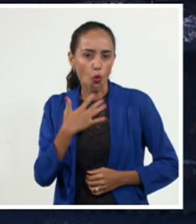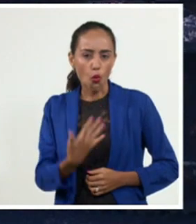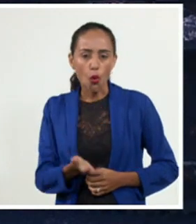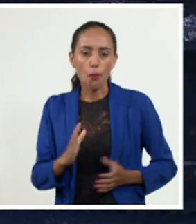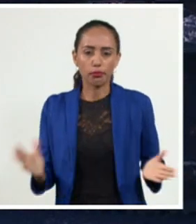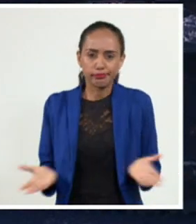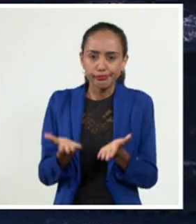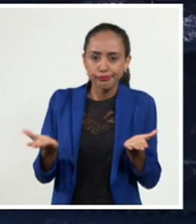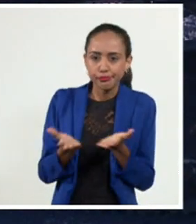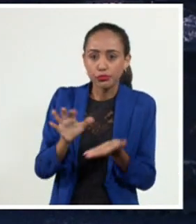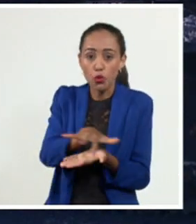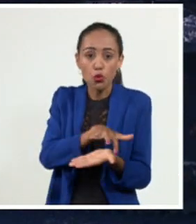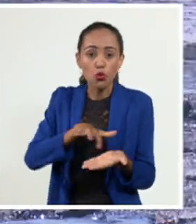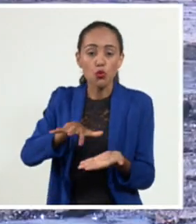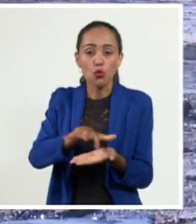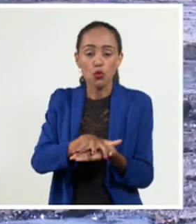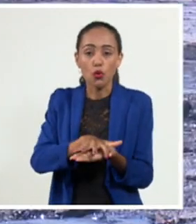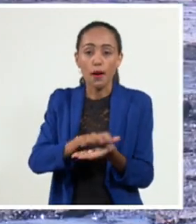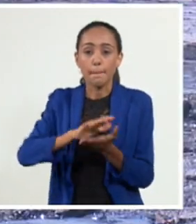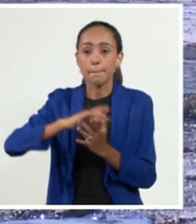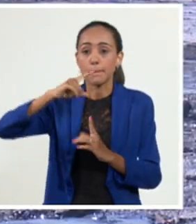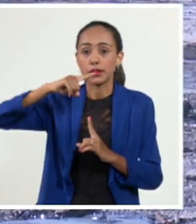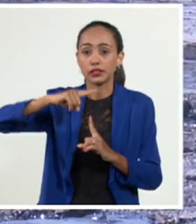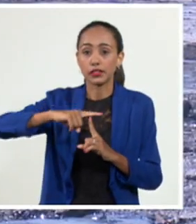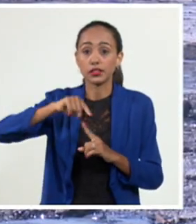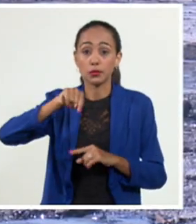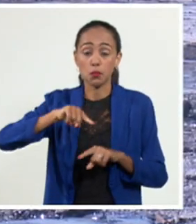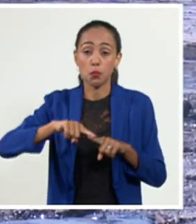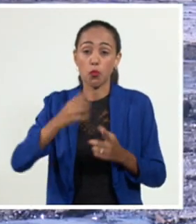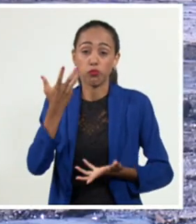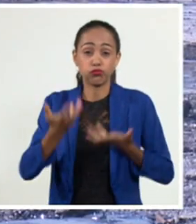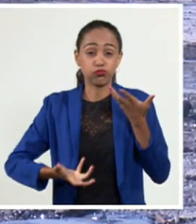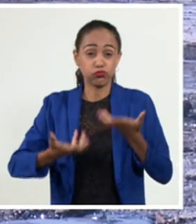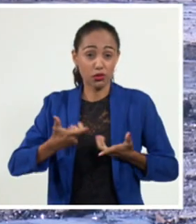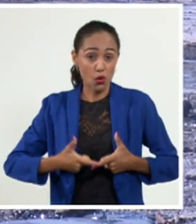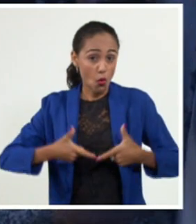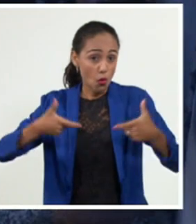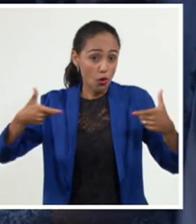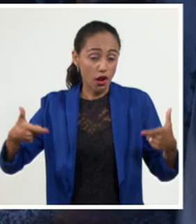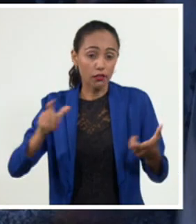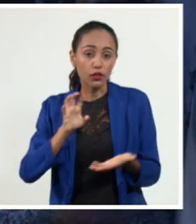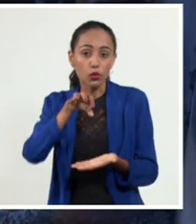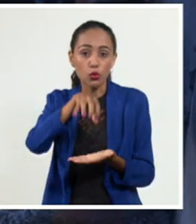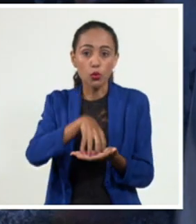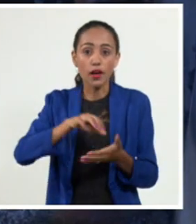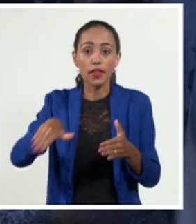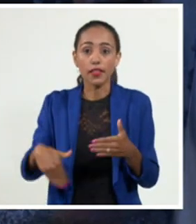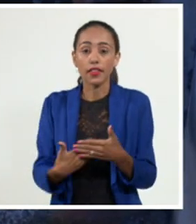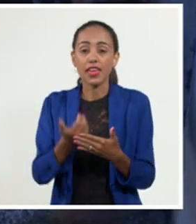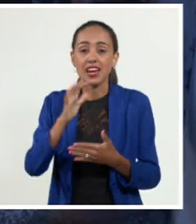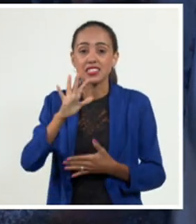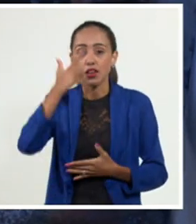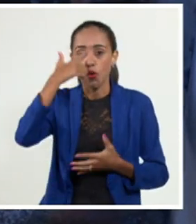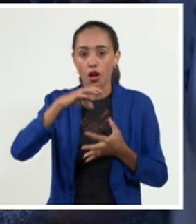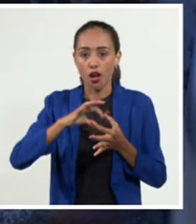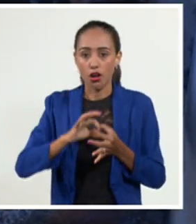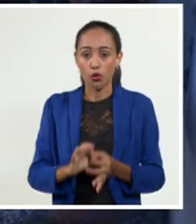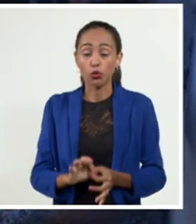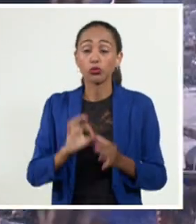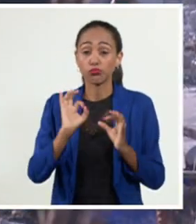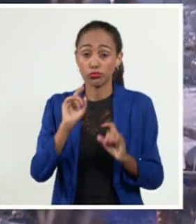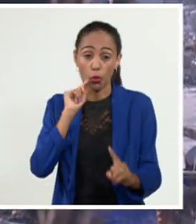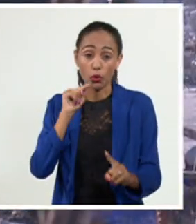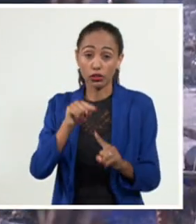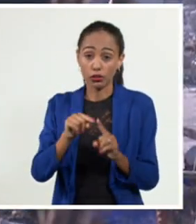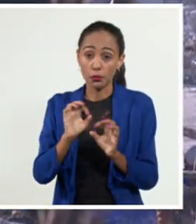recuperación de la zona industrial de matanzas tras el incendio de grandes proporciones ocurrido el 5 de agosto resultó al objetivo de